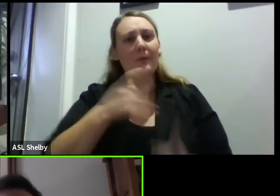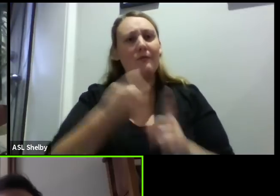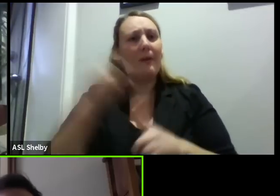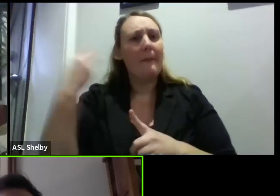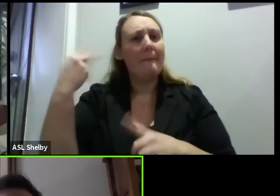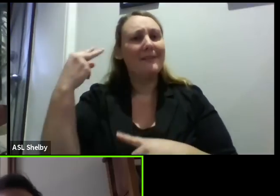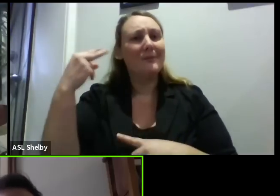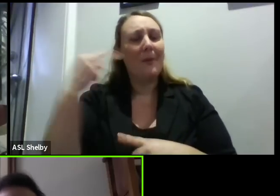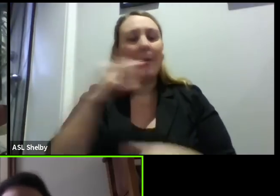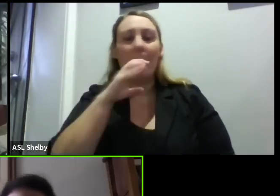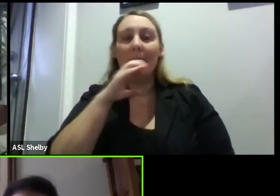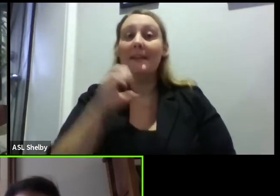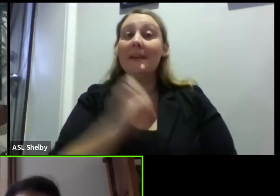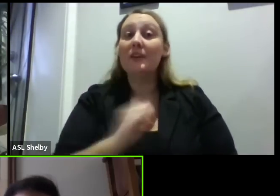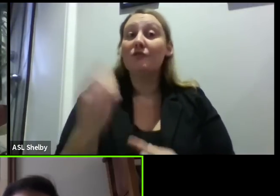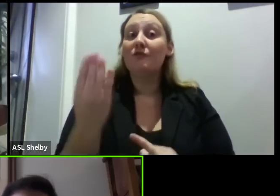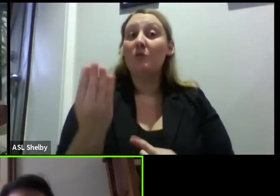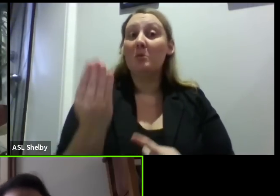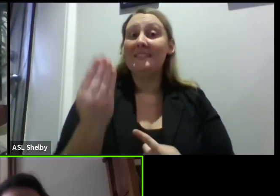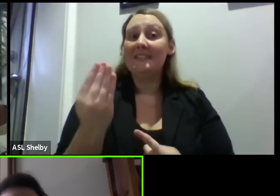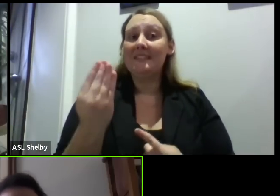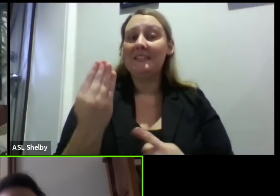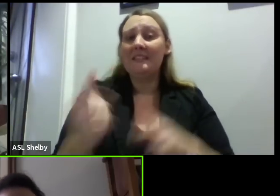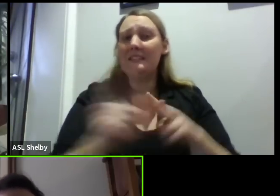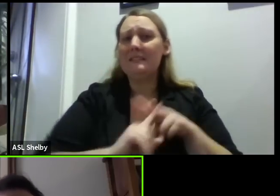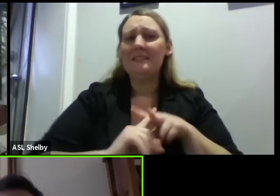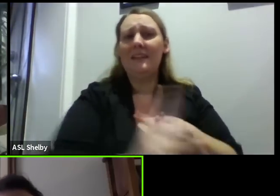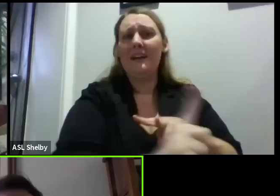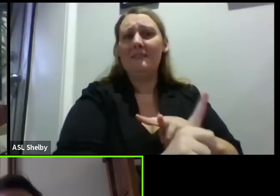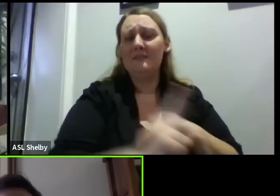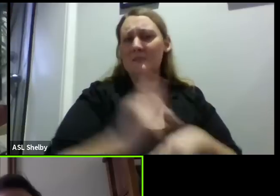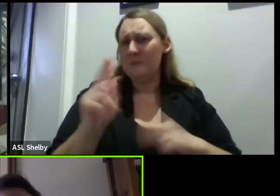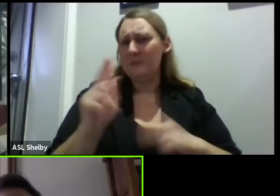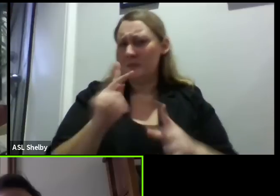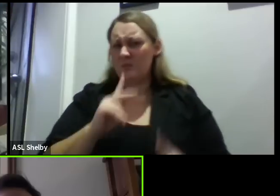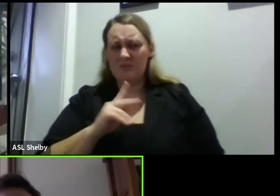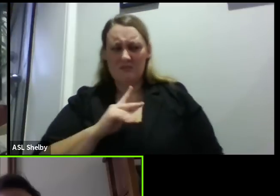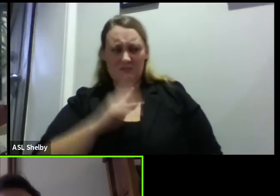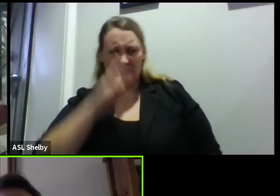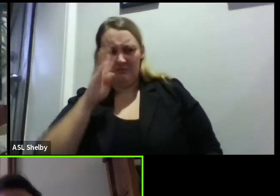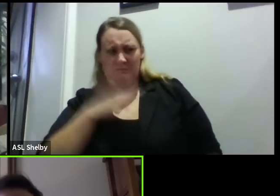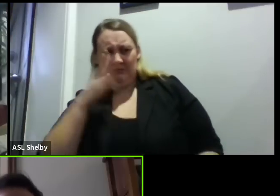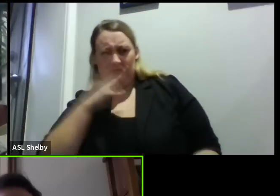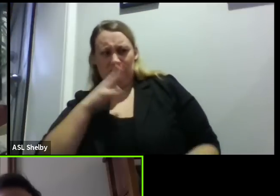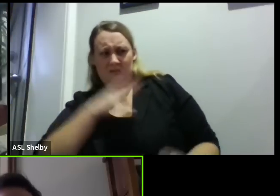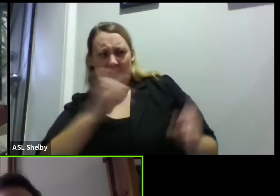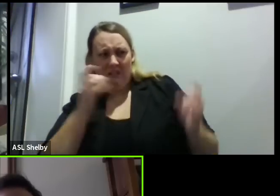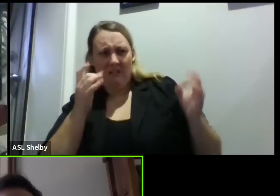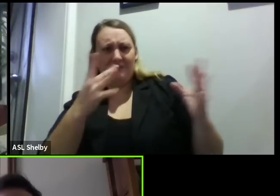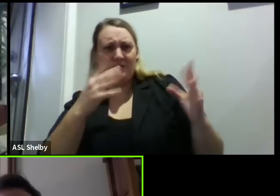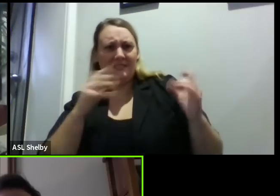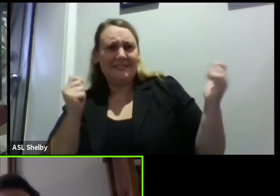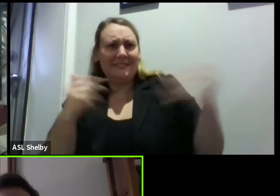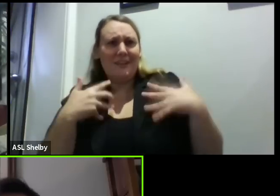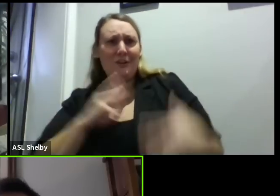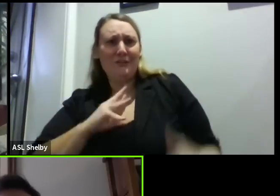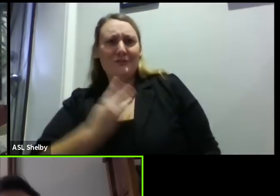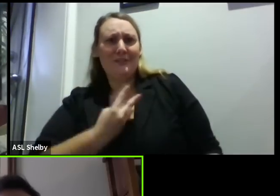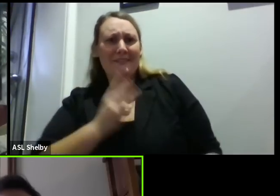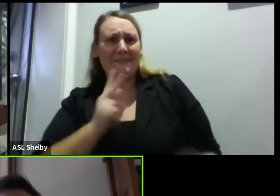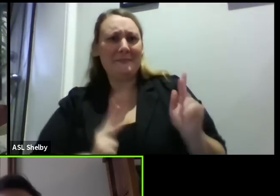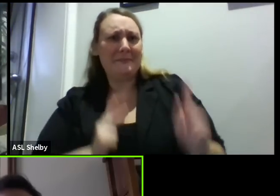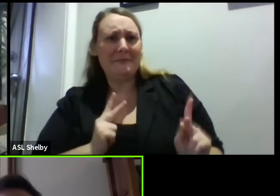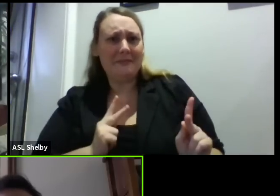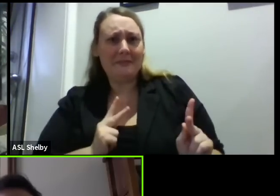14, fleeing from transphobia and from all of the violence that someone who is transgender can